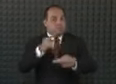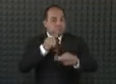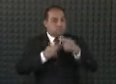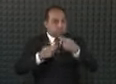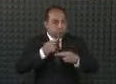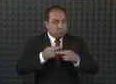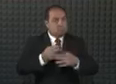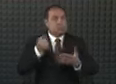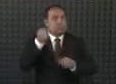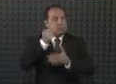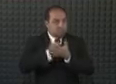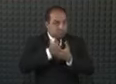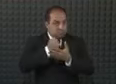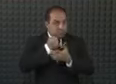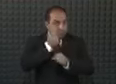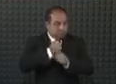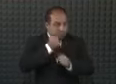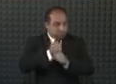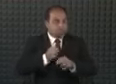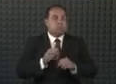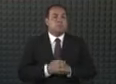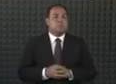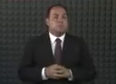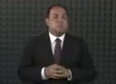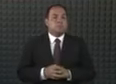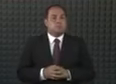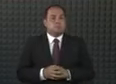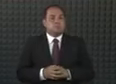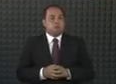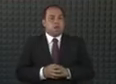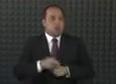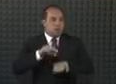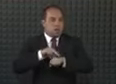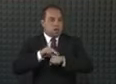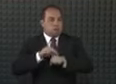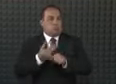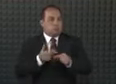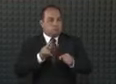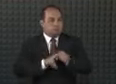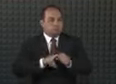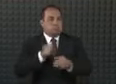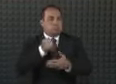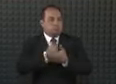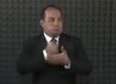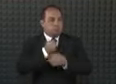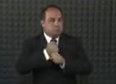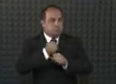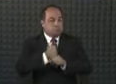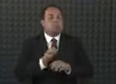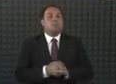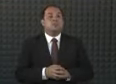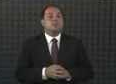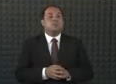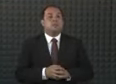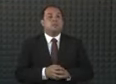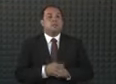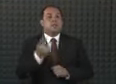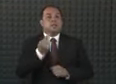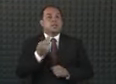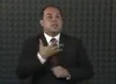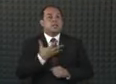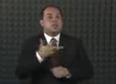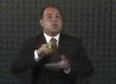hacer prácticas y en clínica y dice que deben de tener las 2